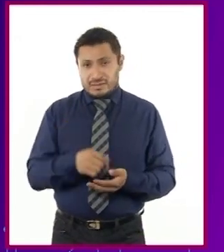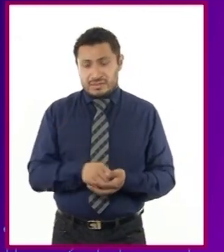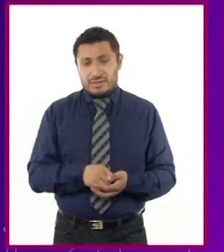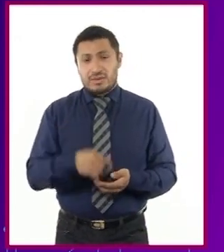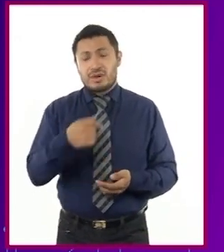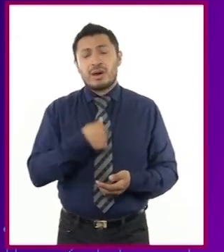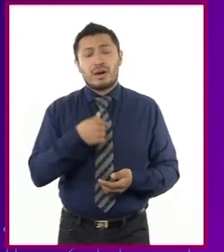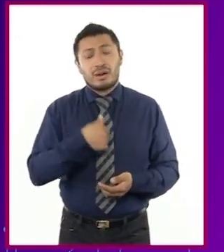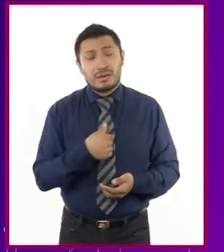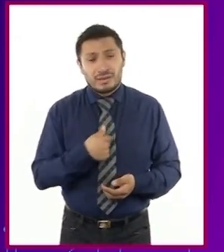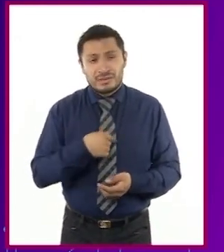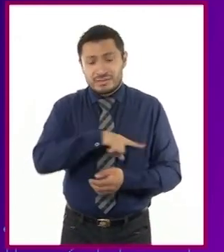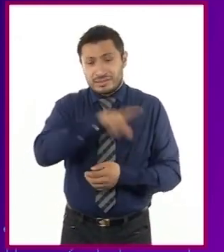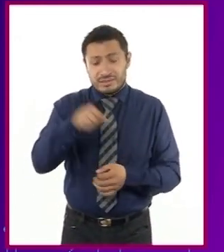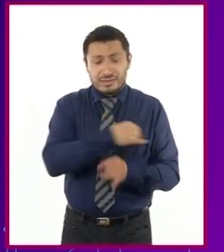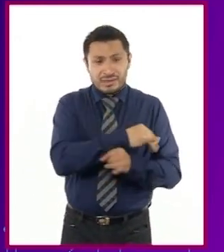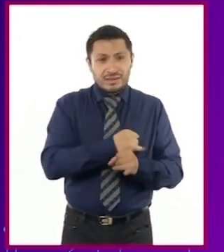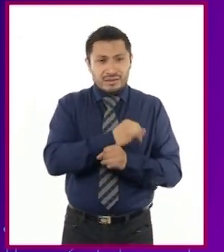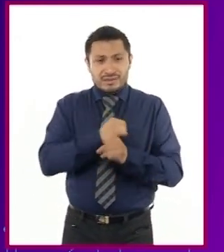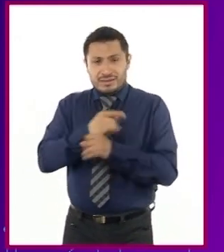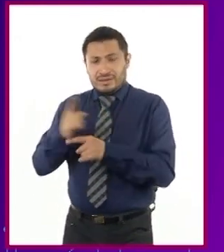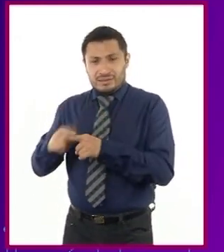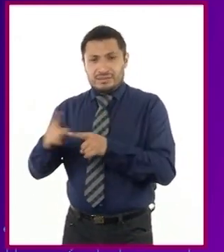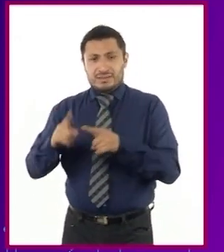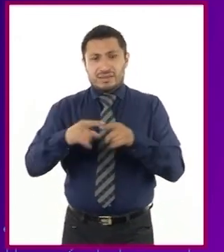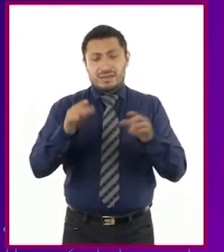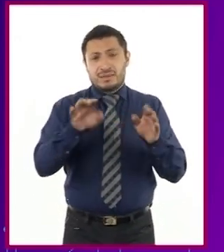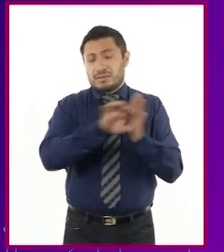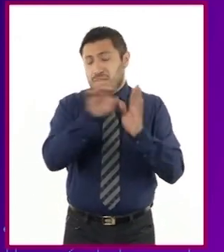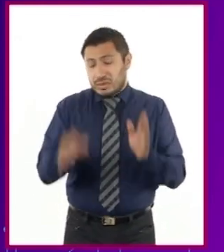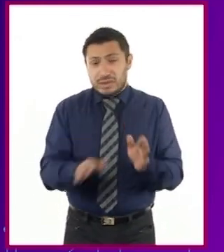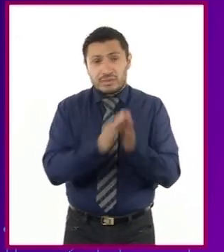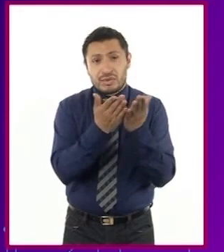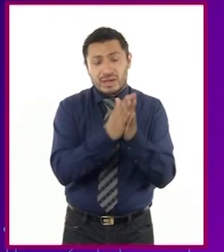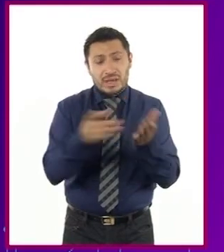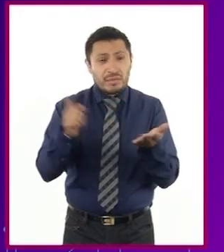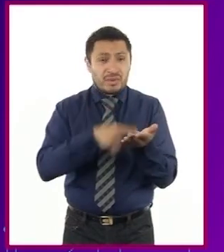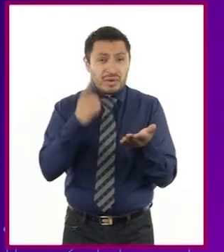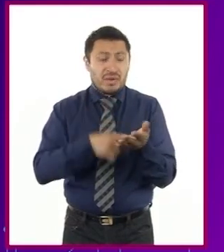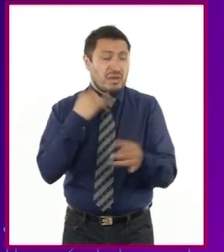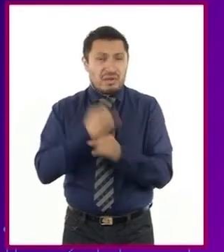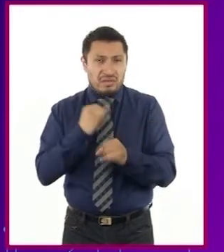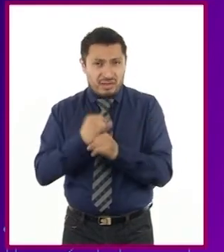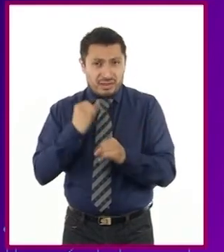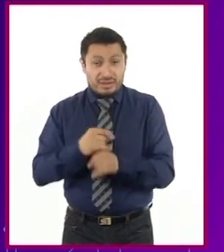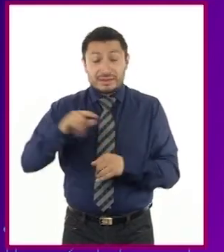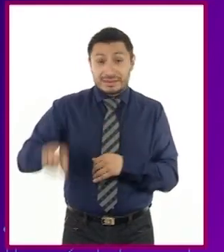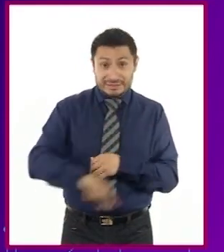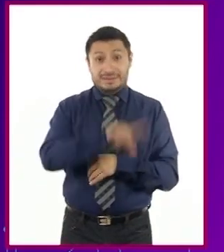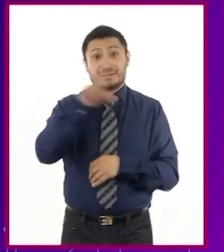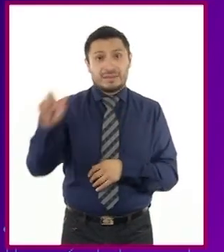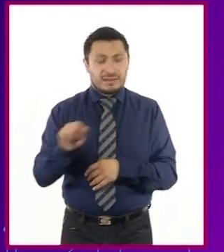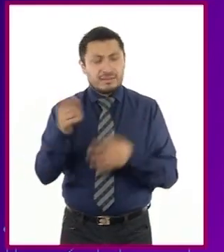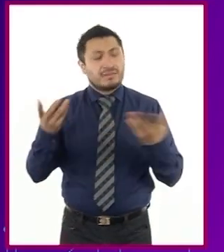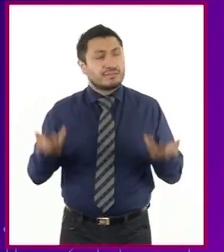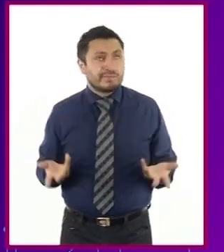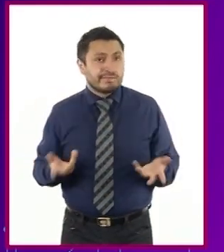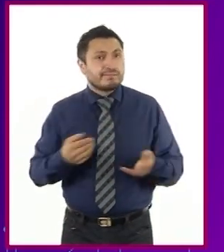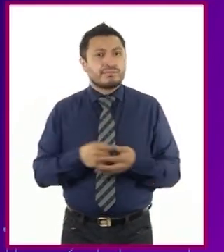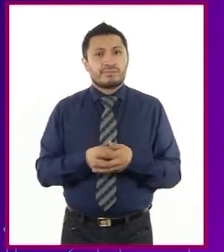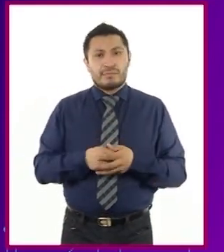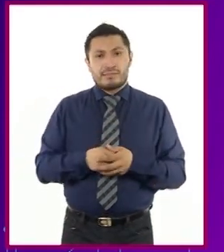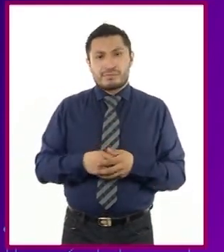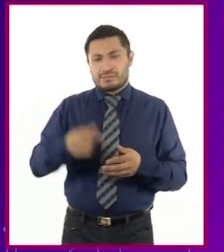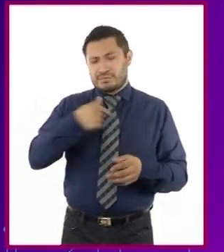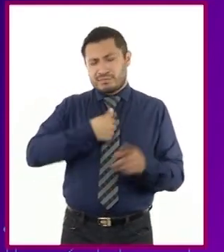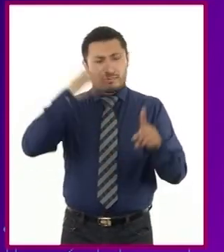me encargo de investigar en diferentes fuentes de consulta como libros, revistas e internet. Después